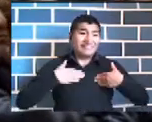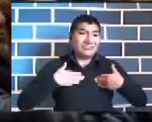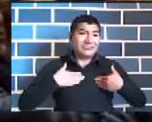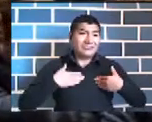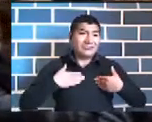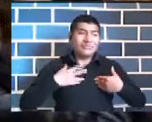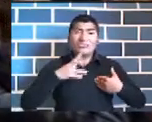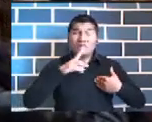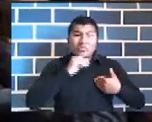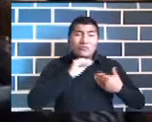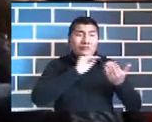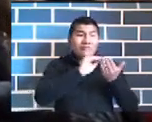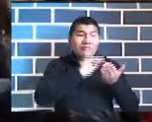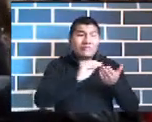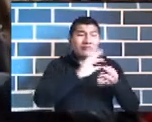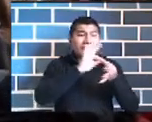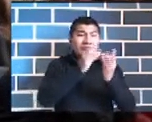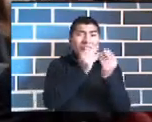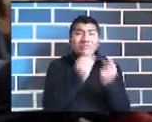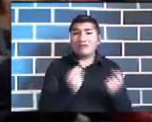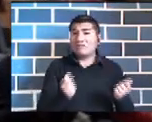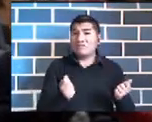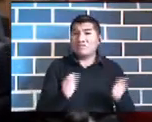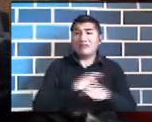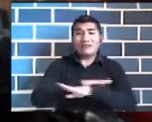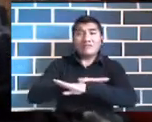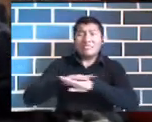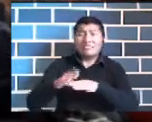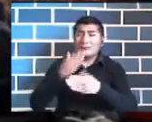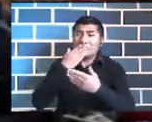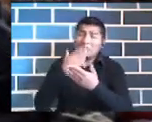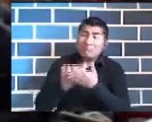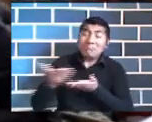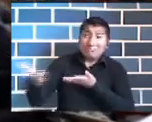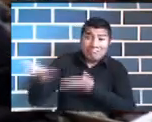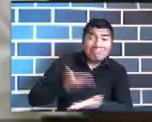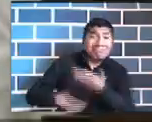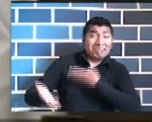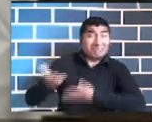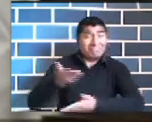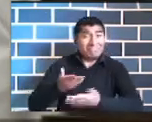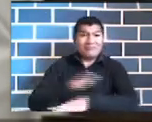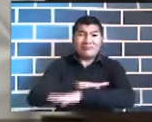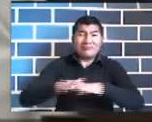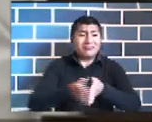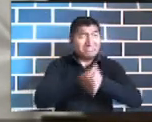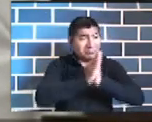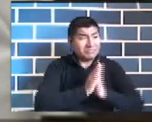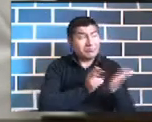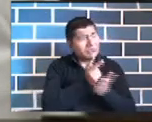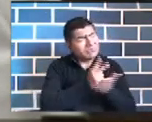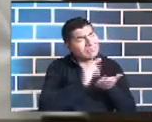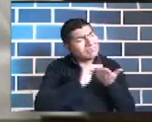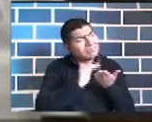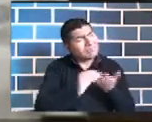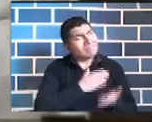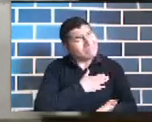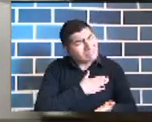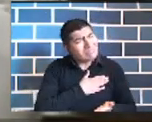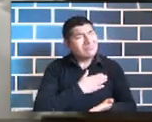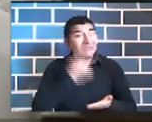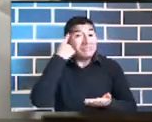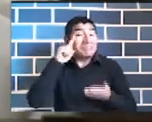nos reconciliamos, no nos abuenamos, no nos pedimos de verdad perdón